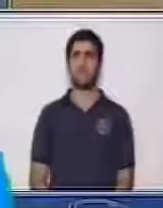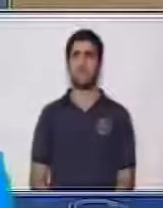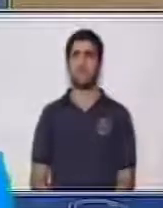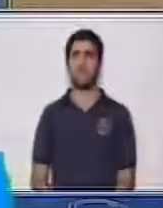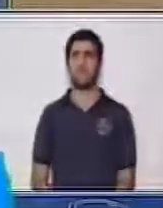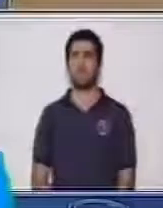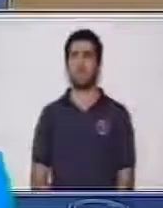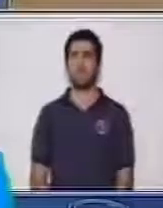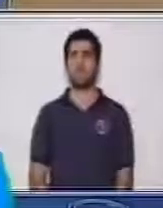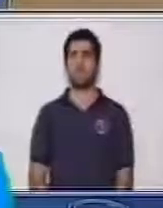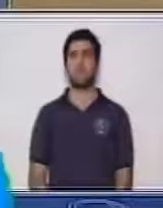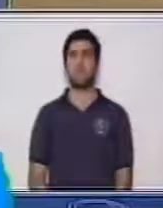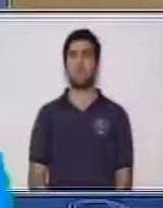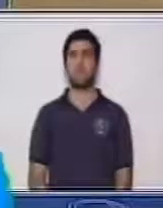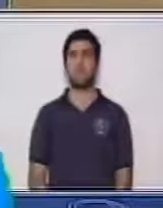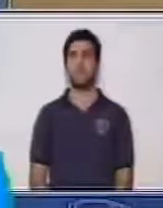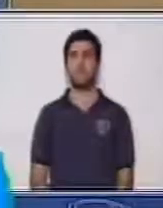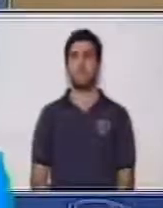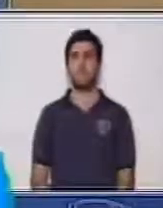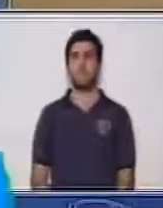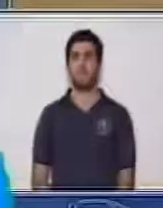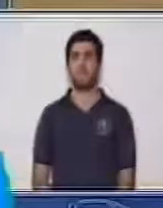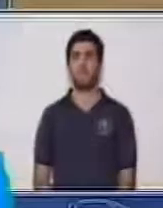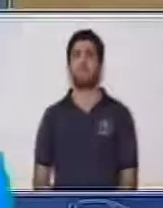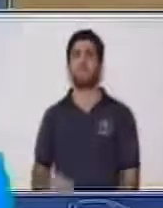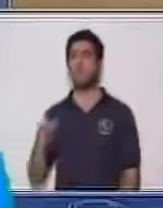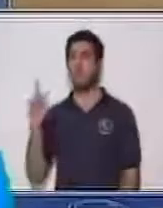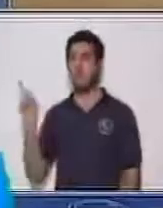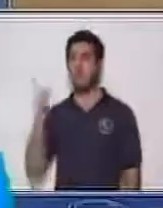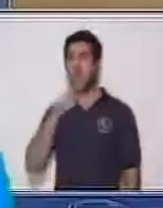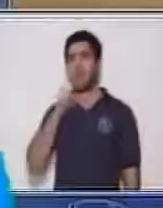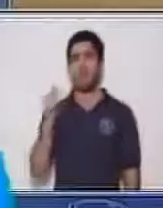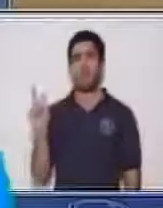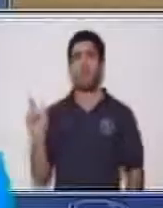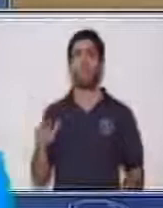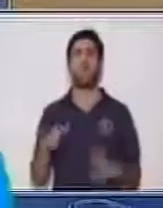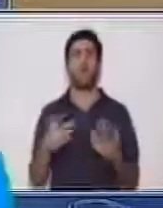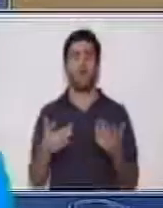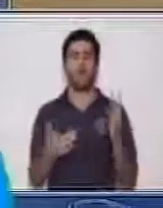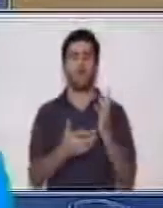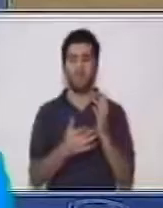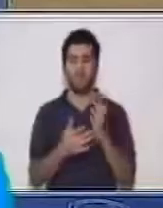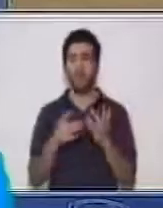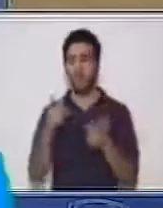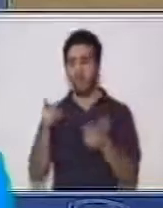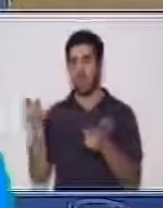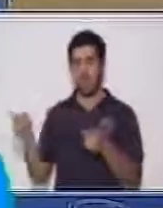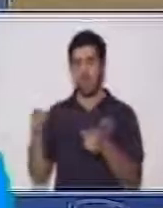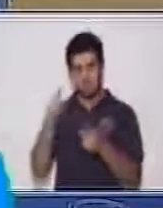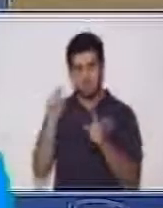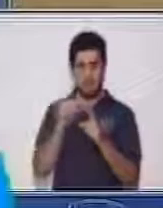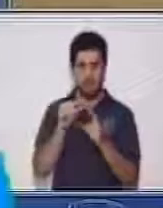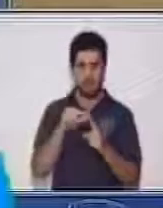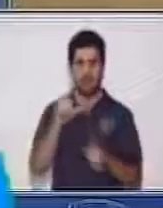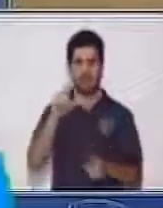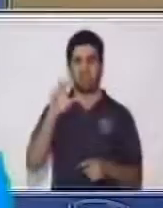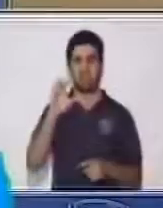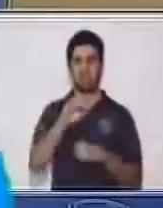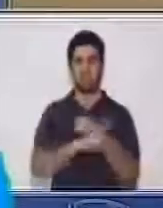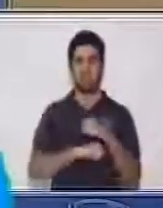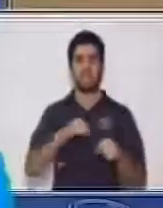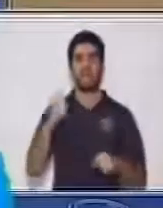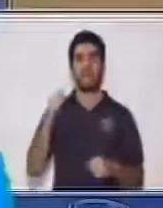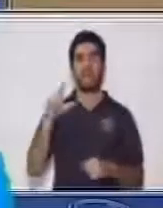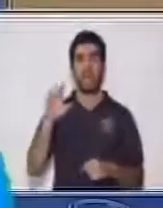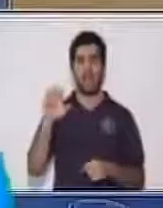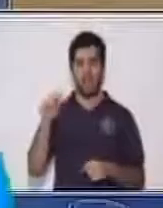técnico? Muy bien, el lenguaje técnico es este. ¿Tú ya sabías que el dolor de cabeza a un médico lo determina